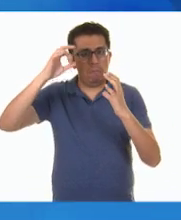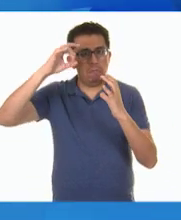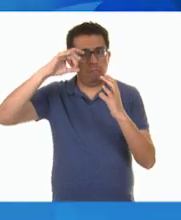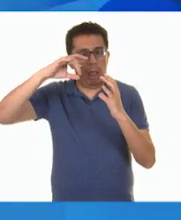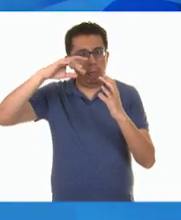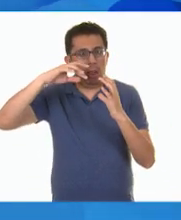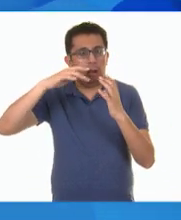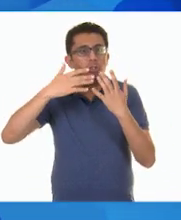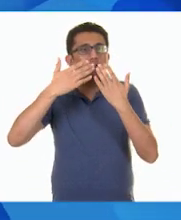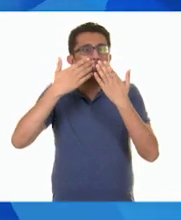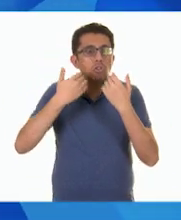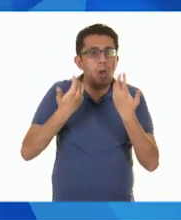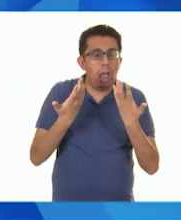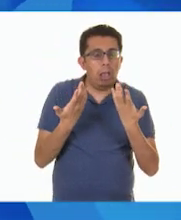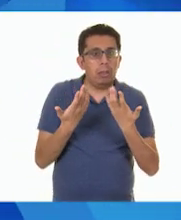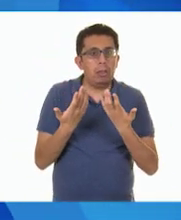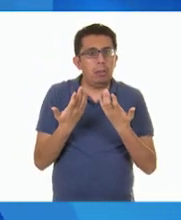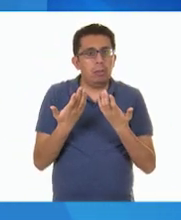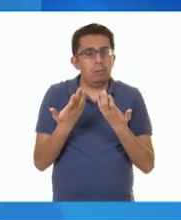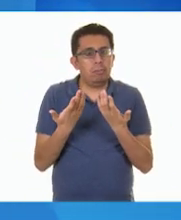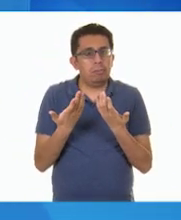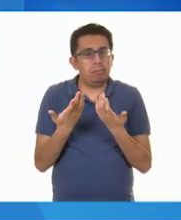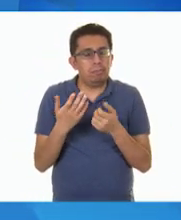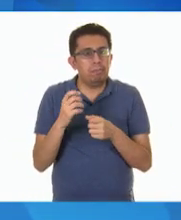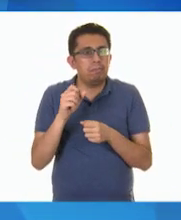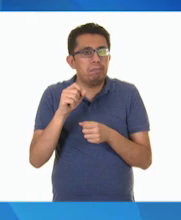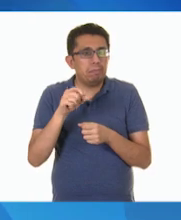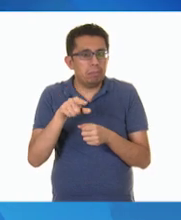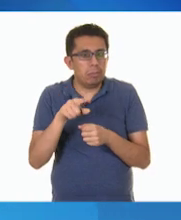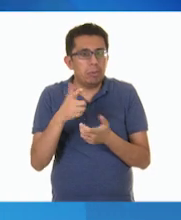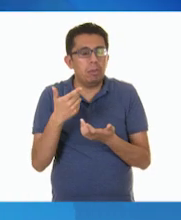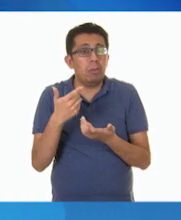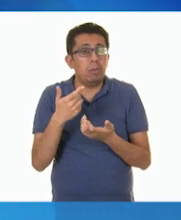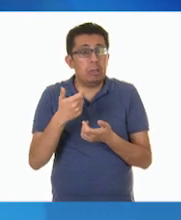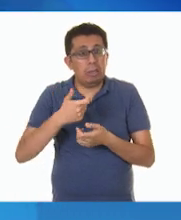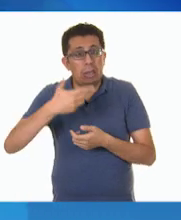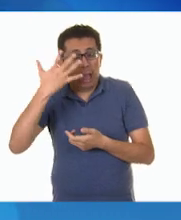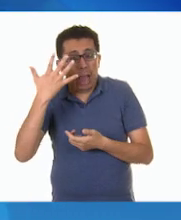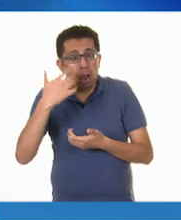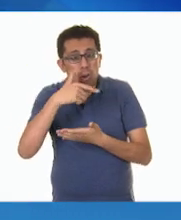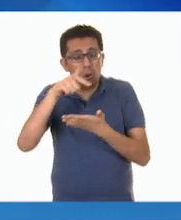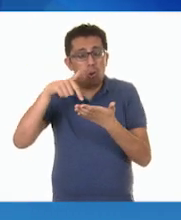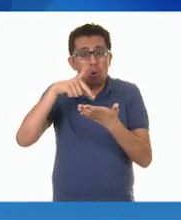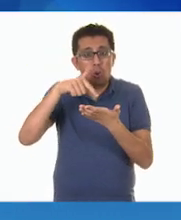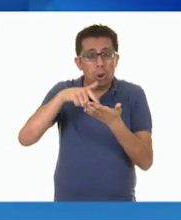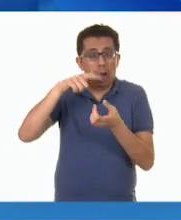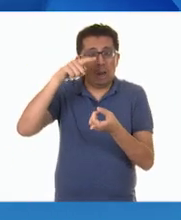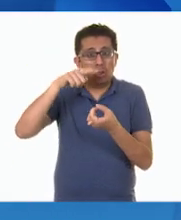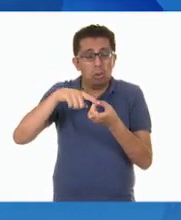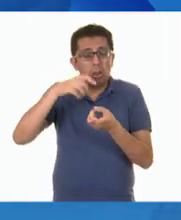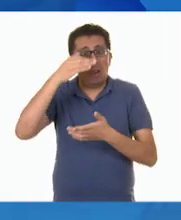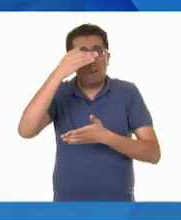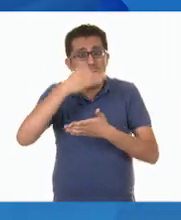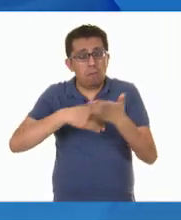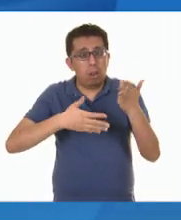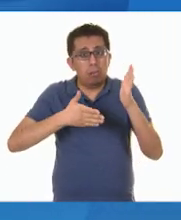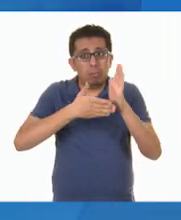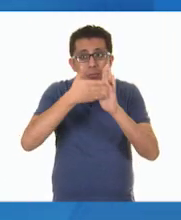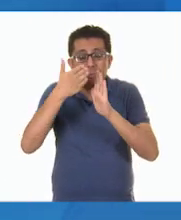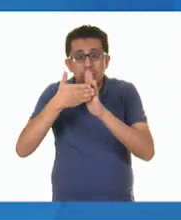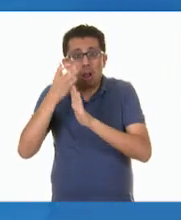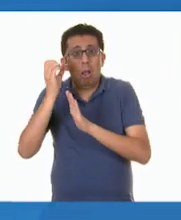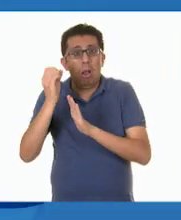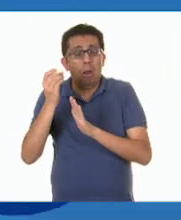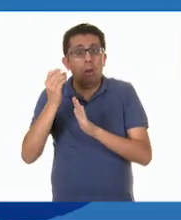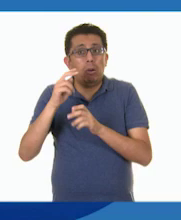están disponibles debido a los altos costos, la ubicación geográfica, la falta de infraestructura, los desastres